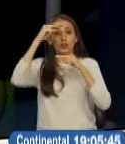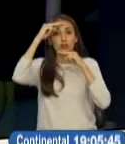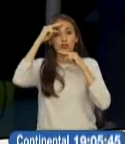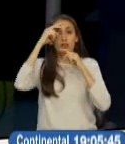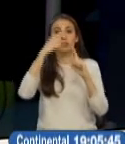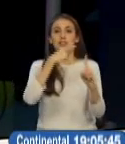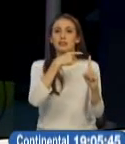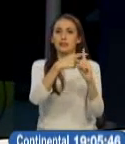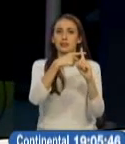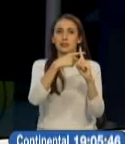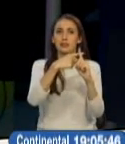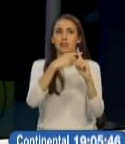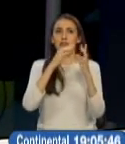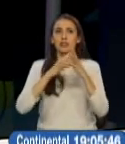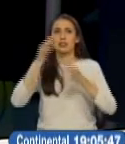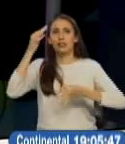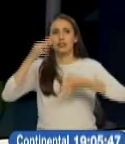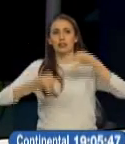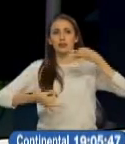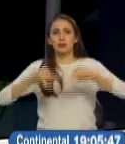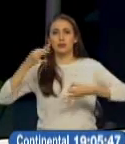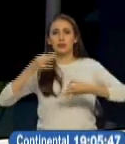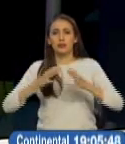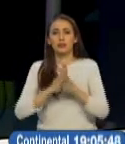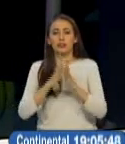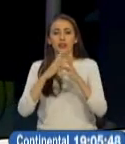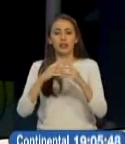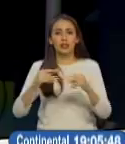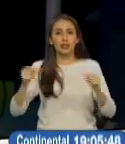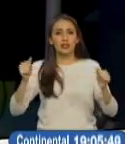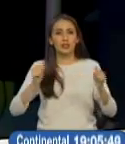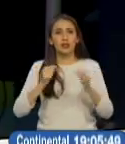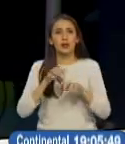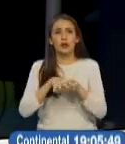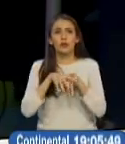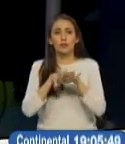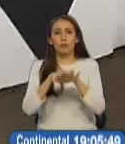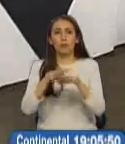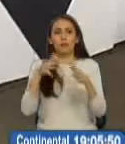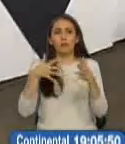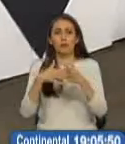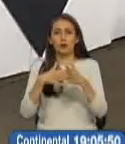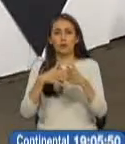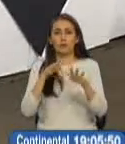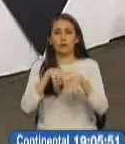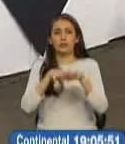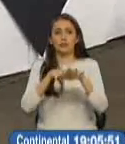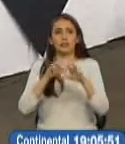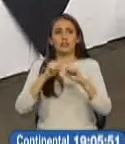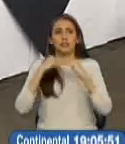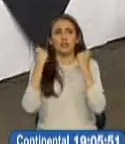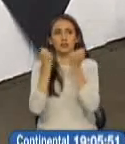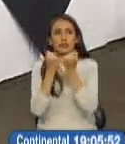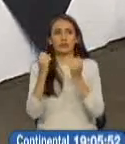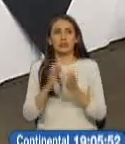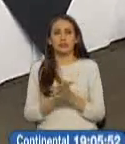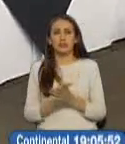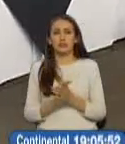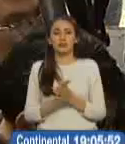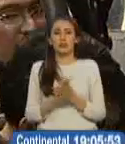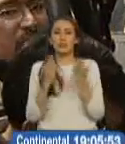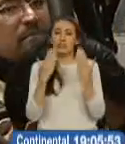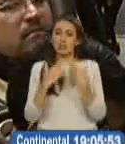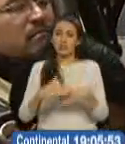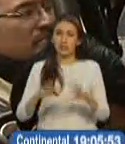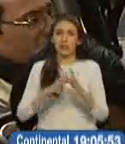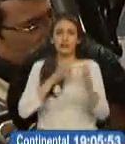la judicialización de casos por protesta social. Estos y otros temas los abordó en su primer conversatorio